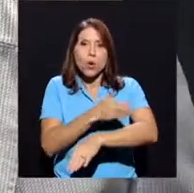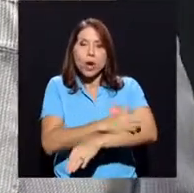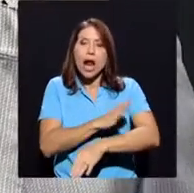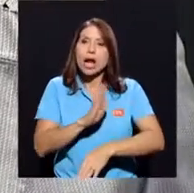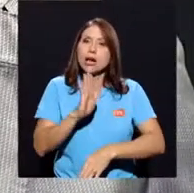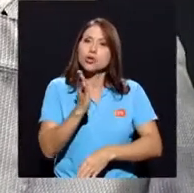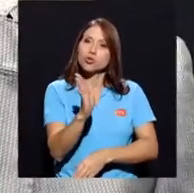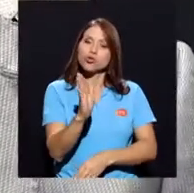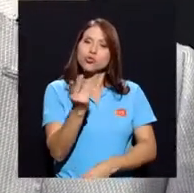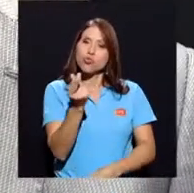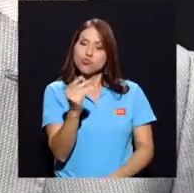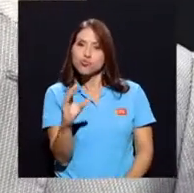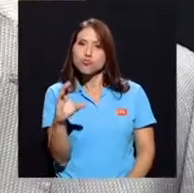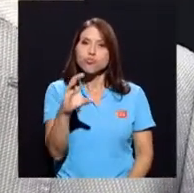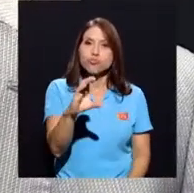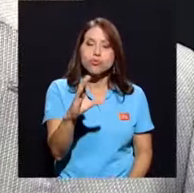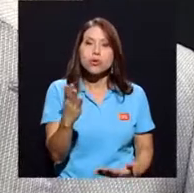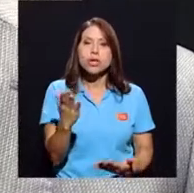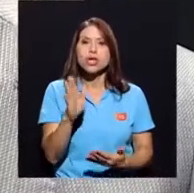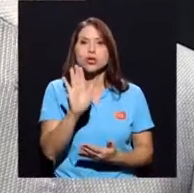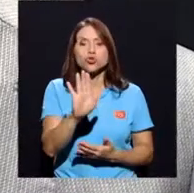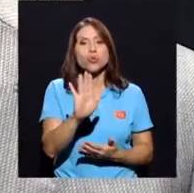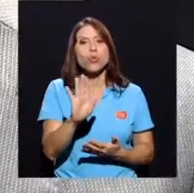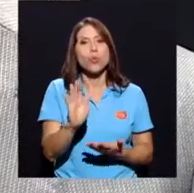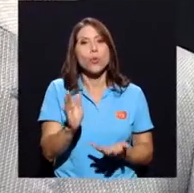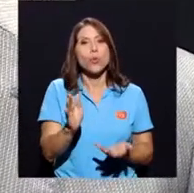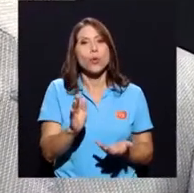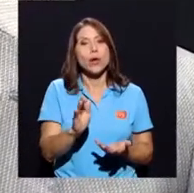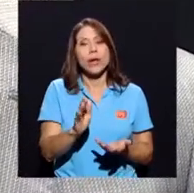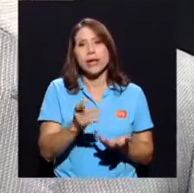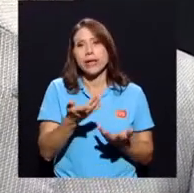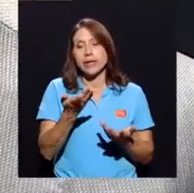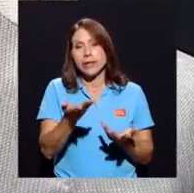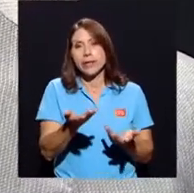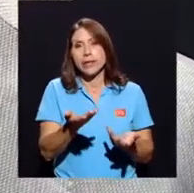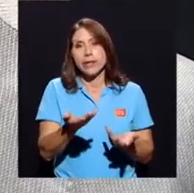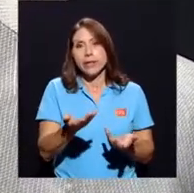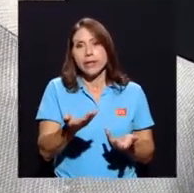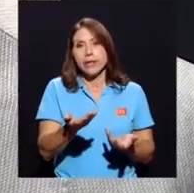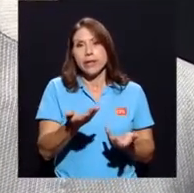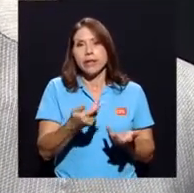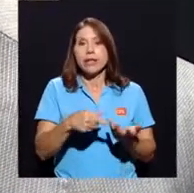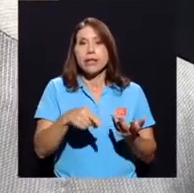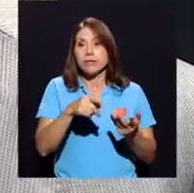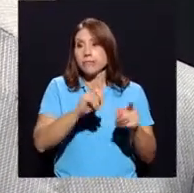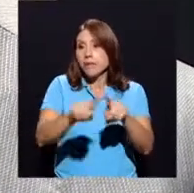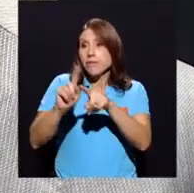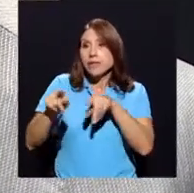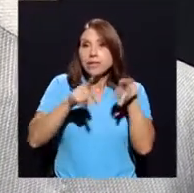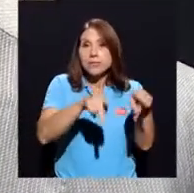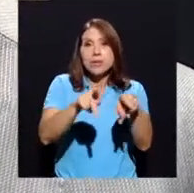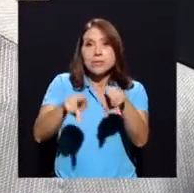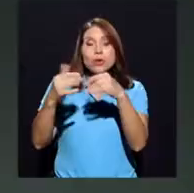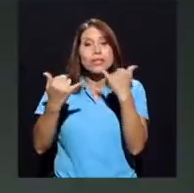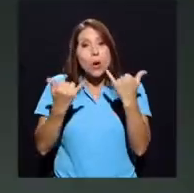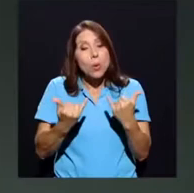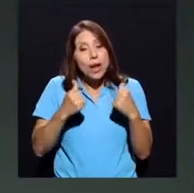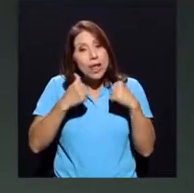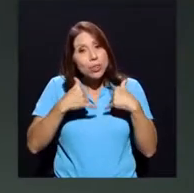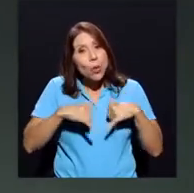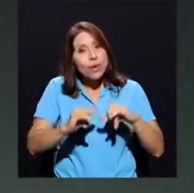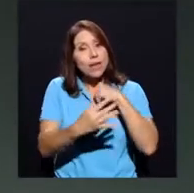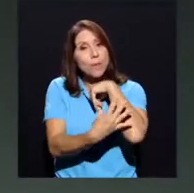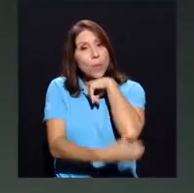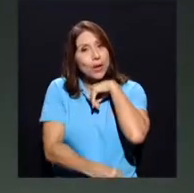y sacar a una cantidad importante de compatriotas que tenemos que todavía están en la pobreza y